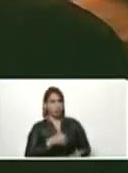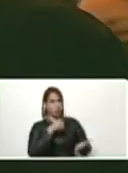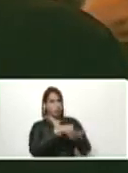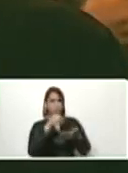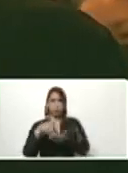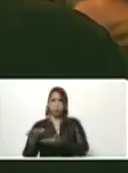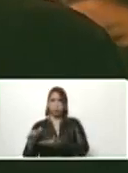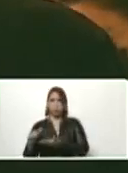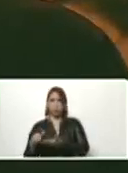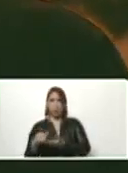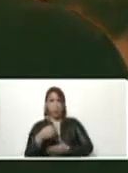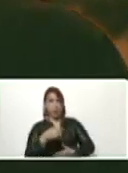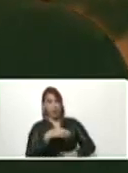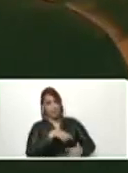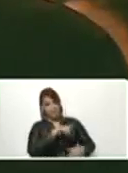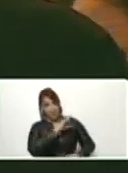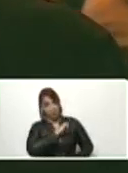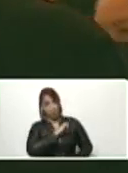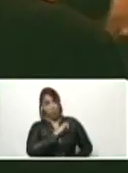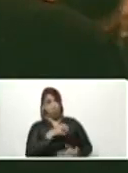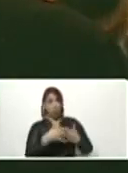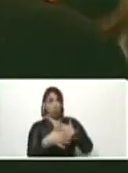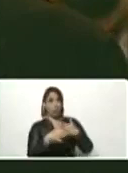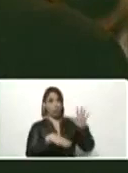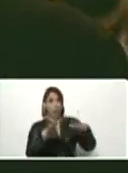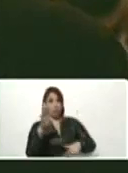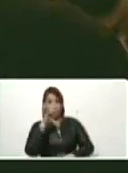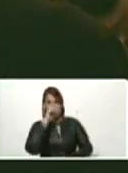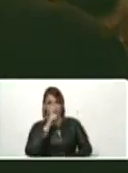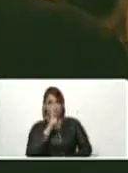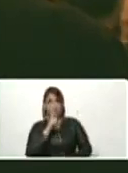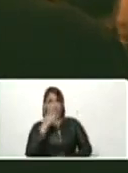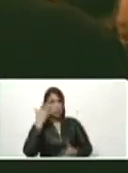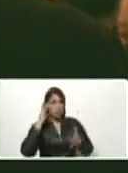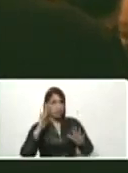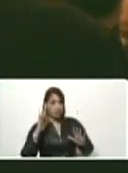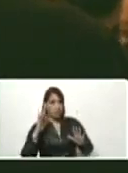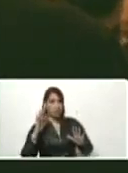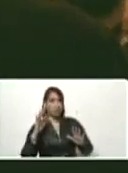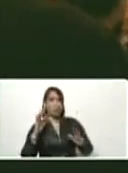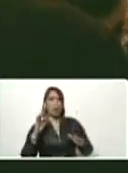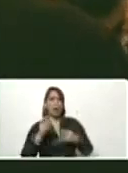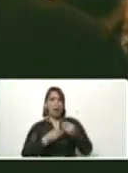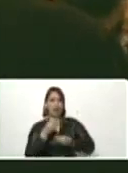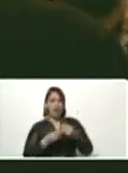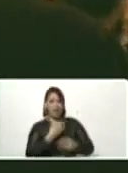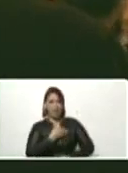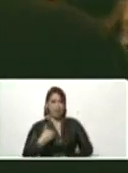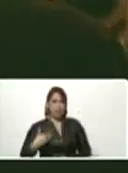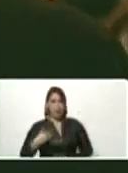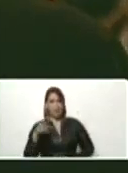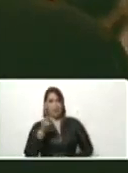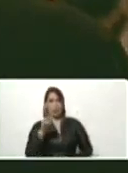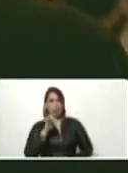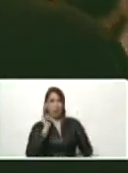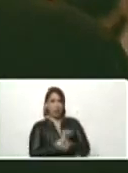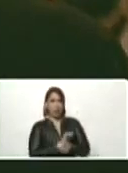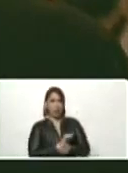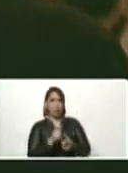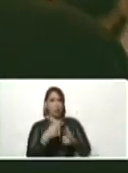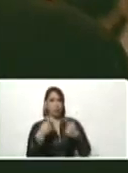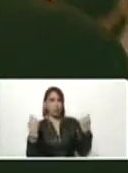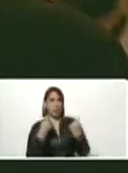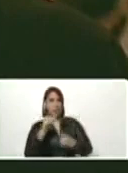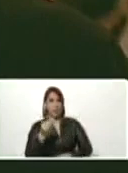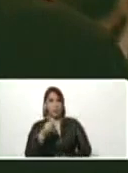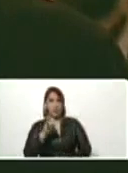que durante 14 años nos habían tratado de reducir a la esclavitud. La campaña de Quito, entonces, parte